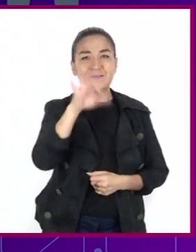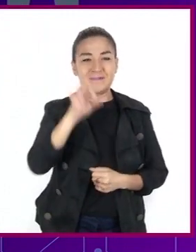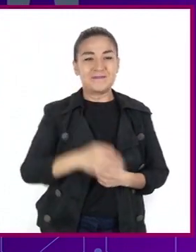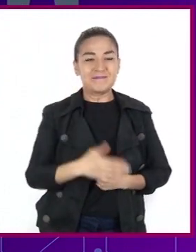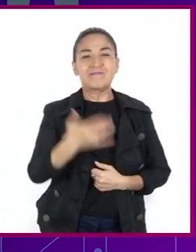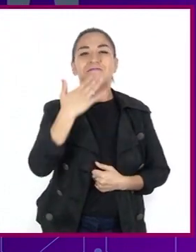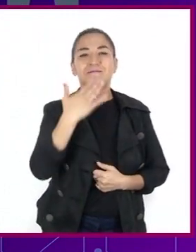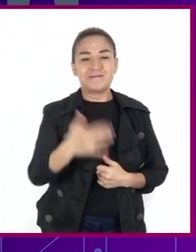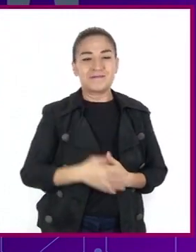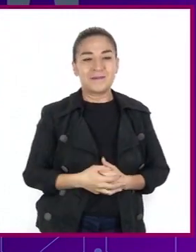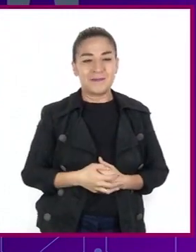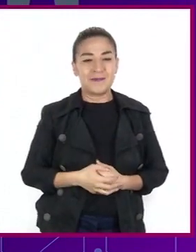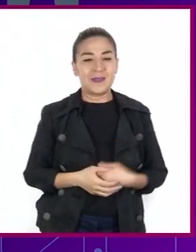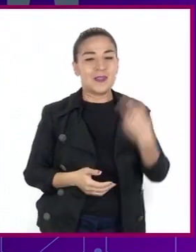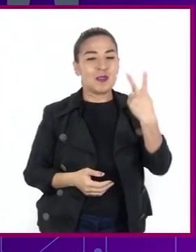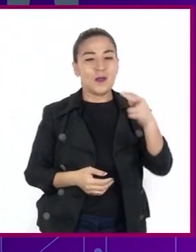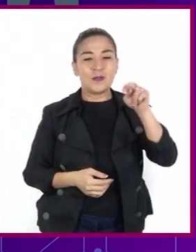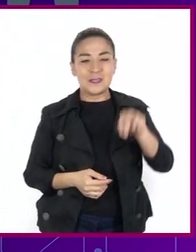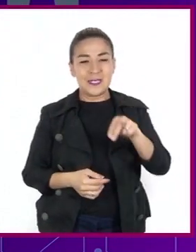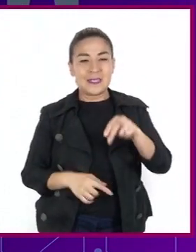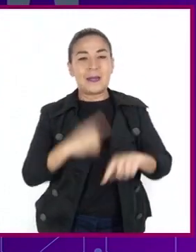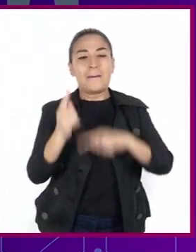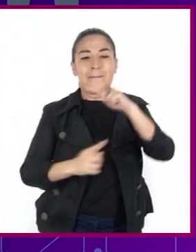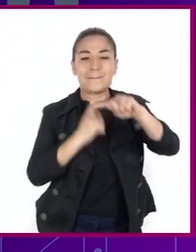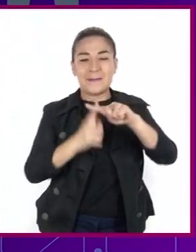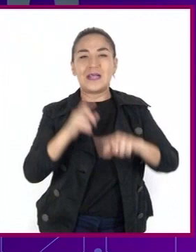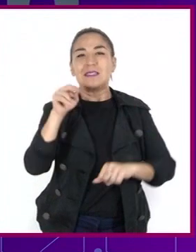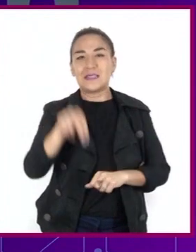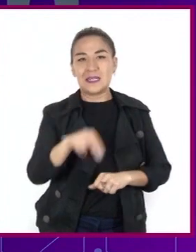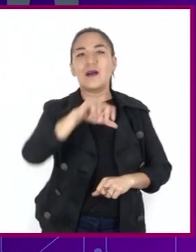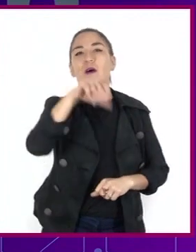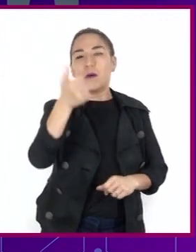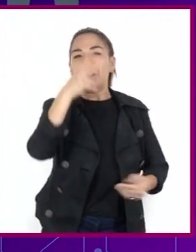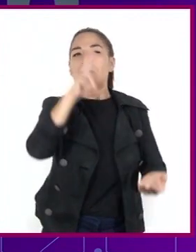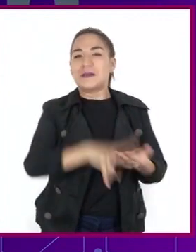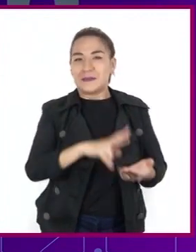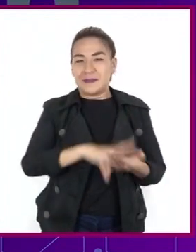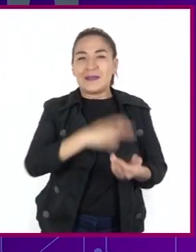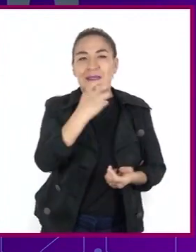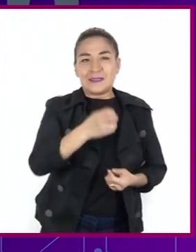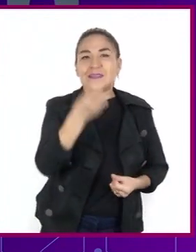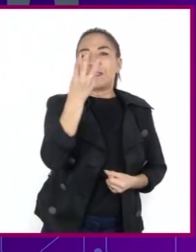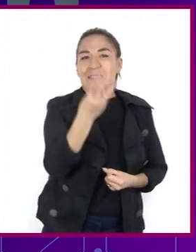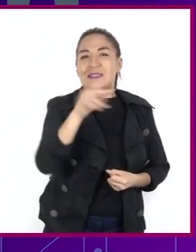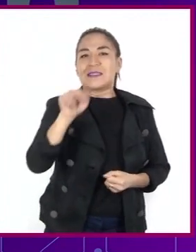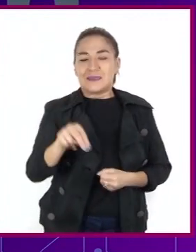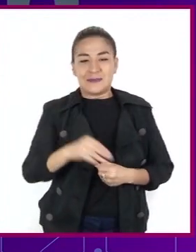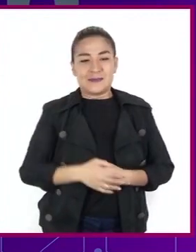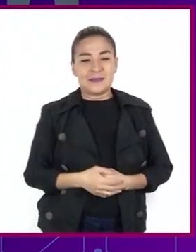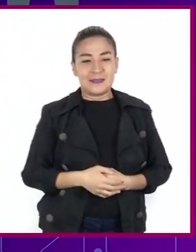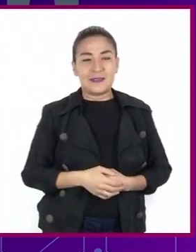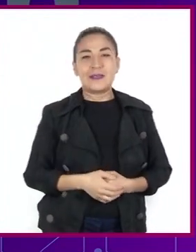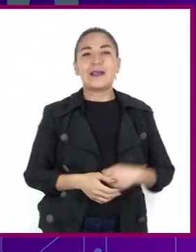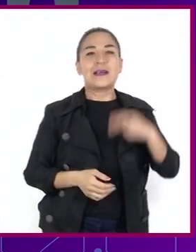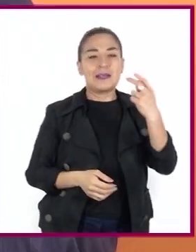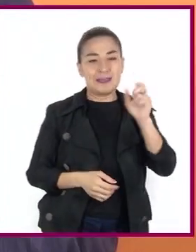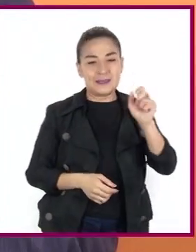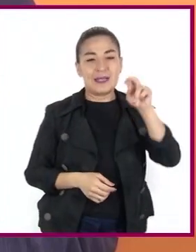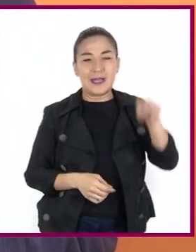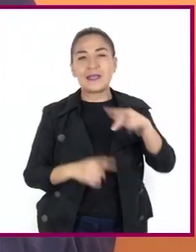¡Muy bien! 2n más n es otra expresión algebraica equivalente a 3n y a n más n más